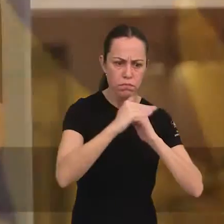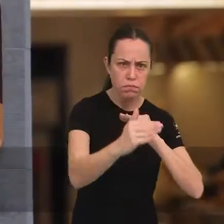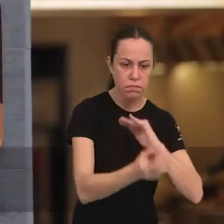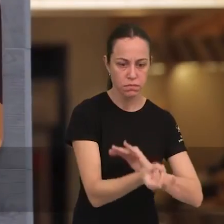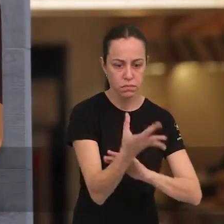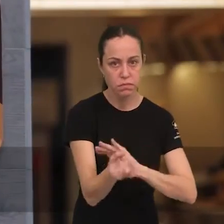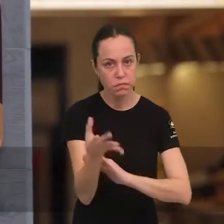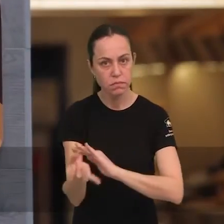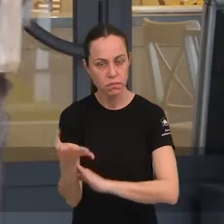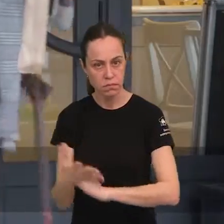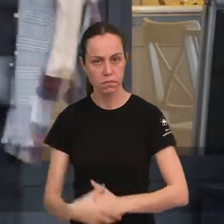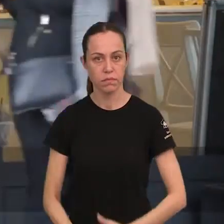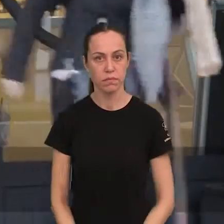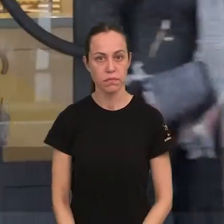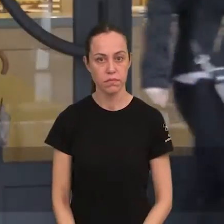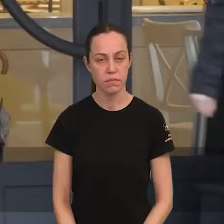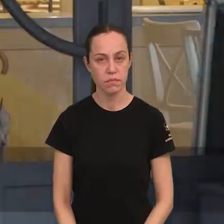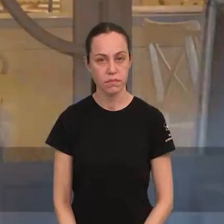personas con discapacidad.